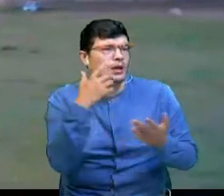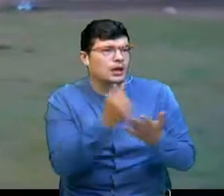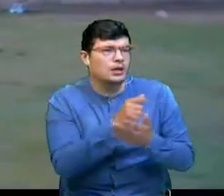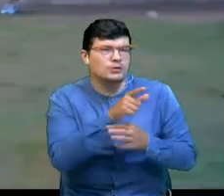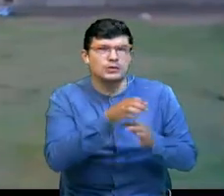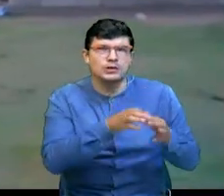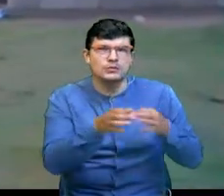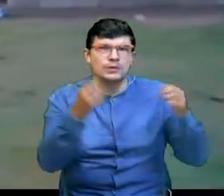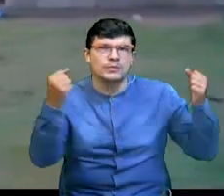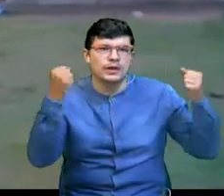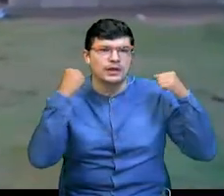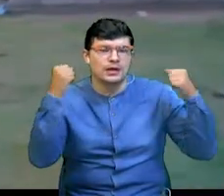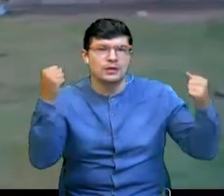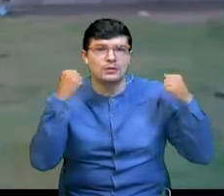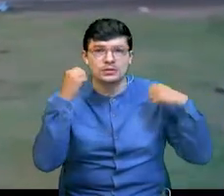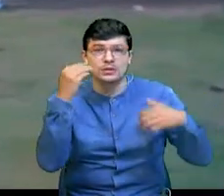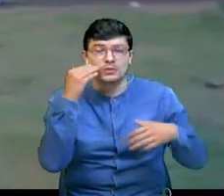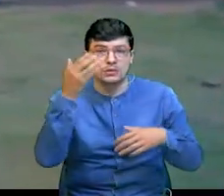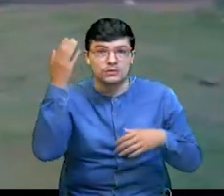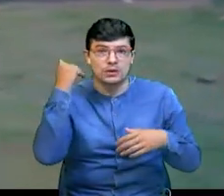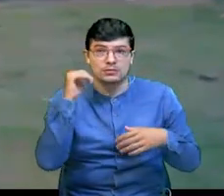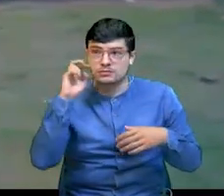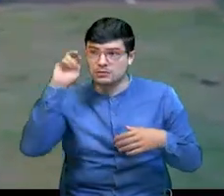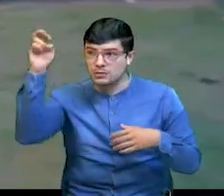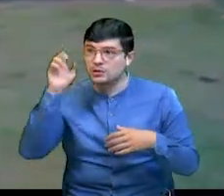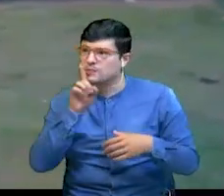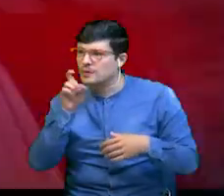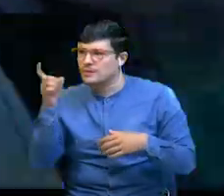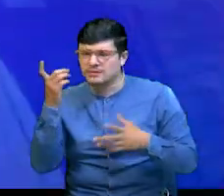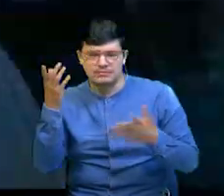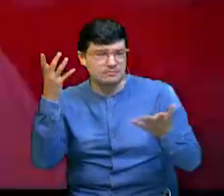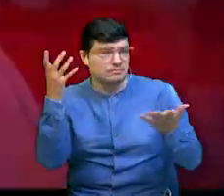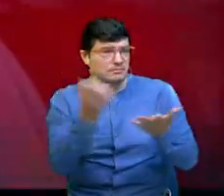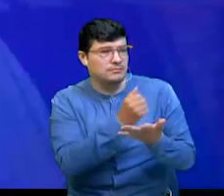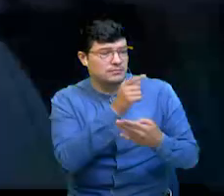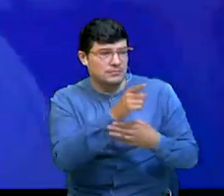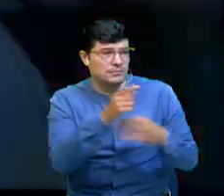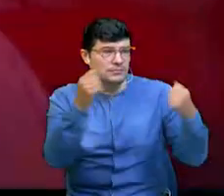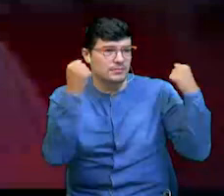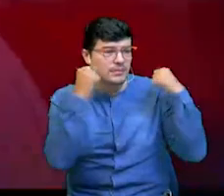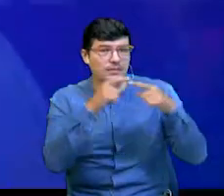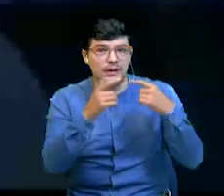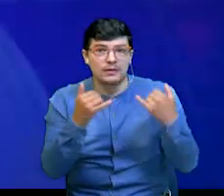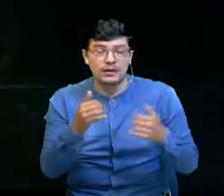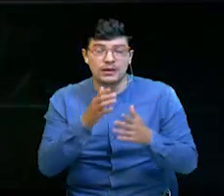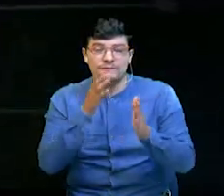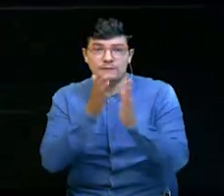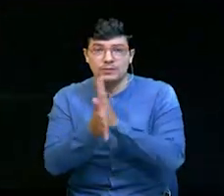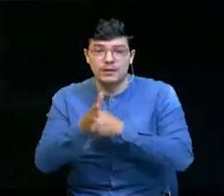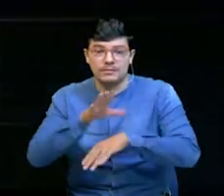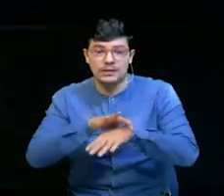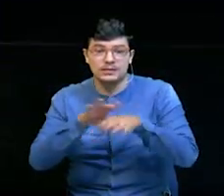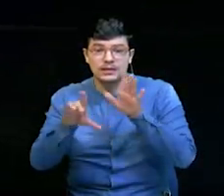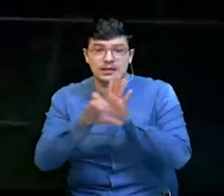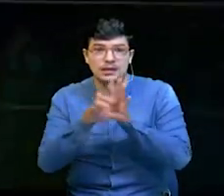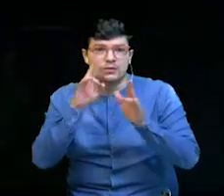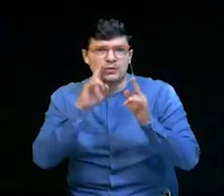piedecuesta cuando se encontraba en el norte de bucaramanga se espera el reporte de medicina legal para conocer qué pasó con esta